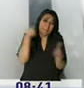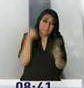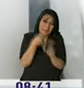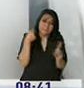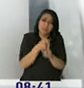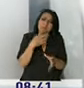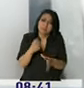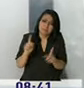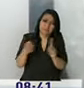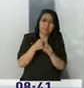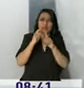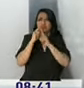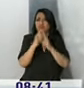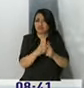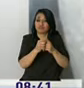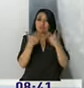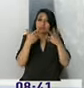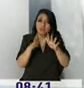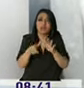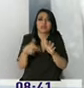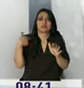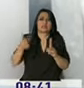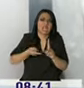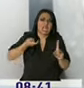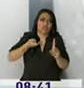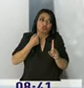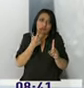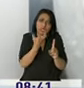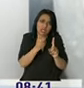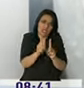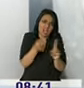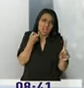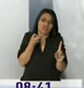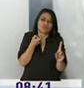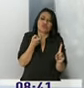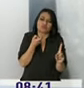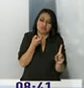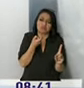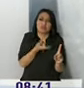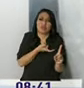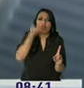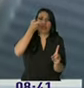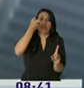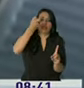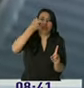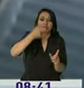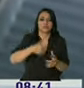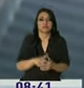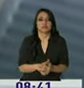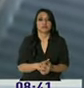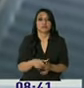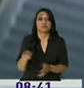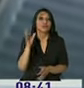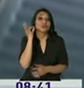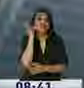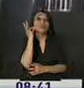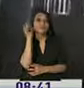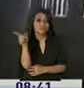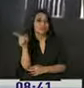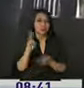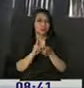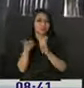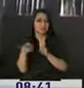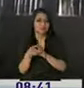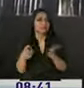insultó, me dijo de todo, y tenía un gancho y dijo que con ese gancho me iba a guindar del techo. Una vecina alertó a la policía,